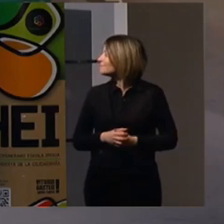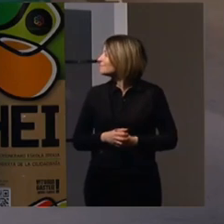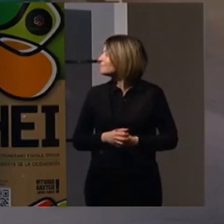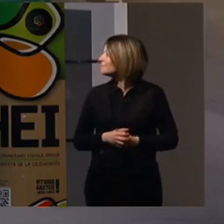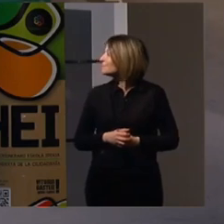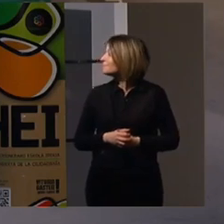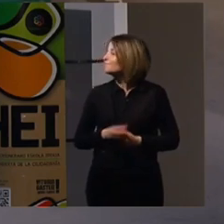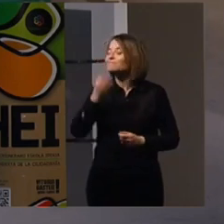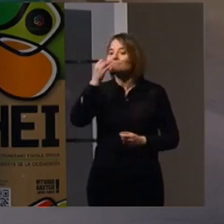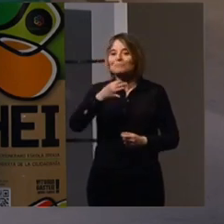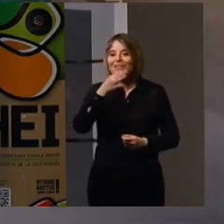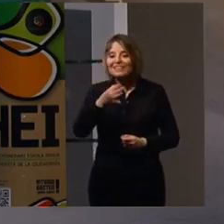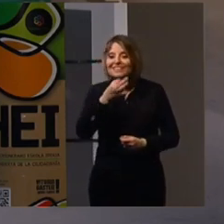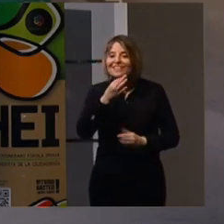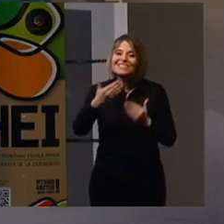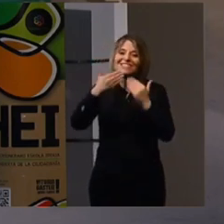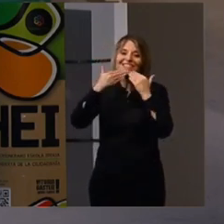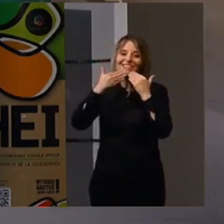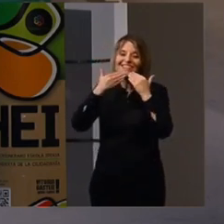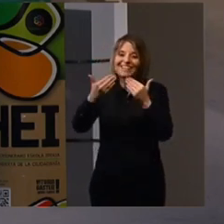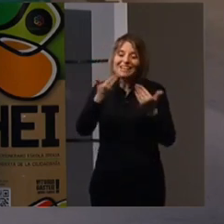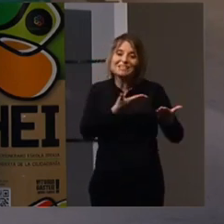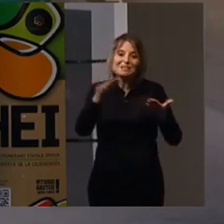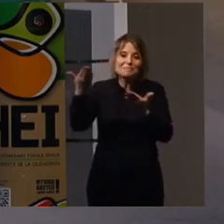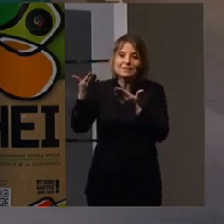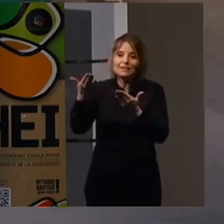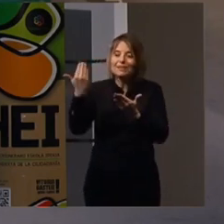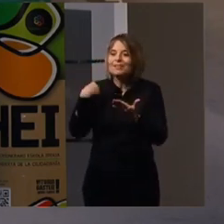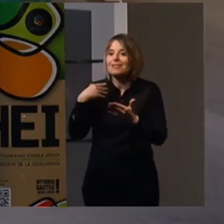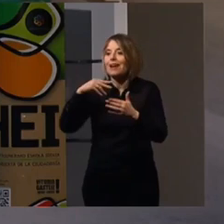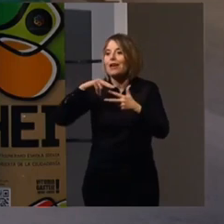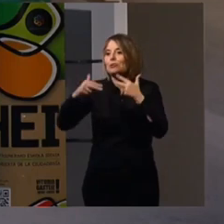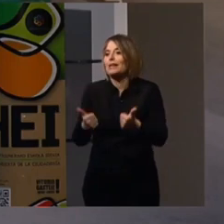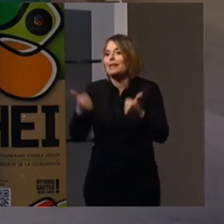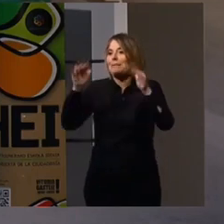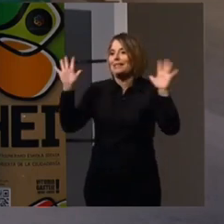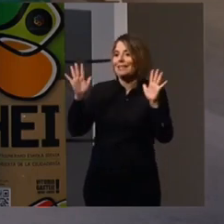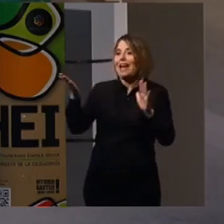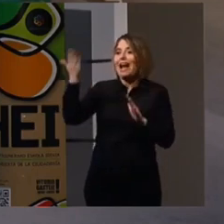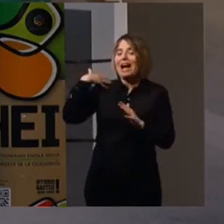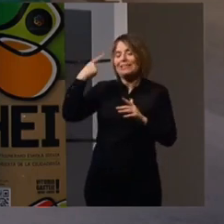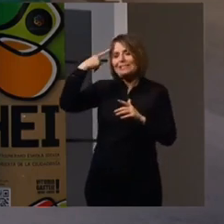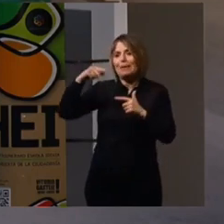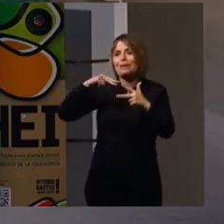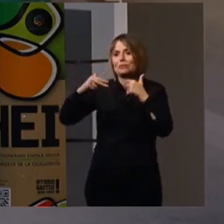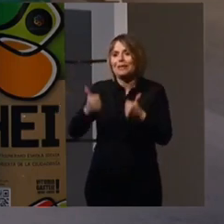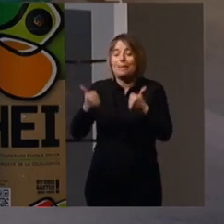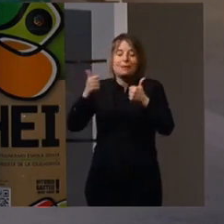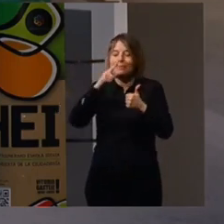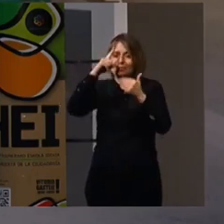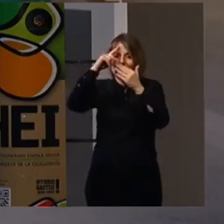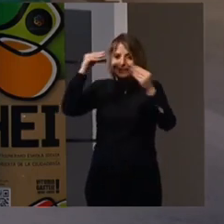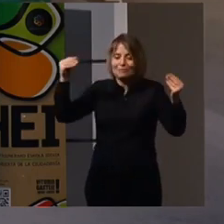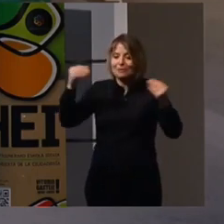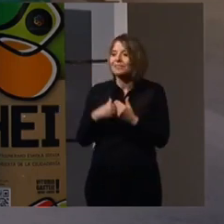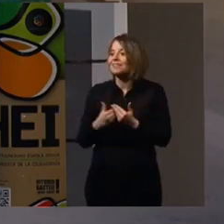Bueno, arratsaldeon y mila esker por la invitación y hasta ahí mi conocimiento del euskera. Sabía un poquito más, pero se me ha olvidado. Pero